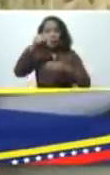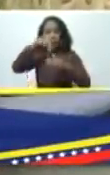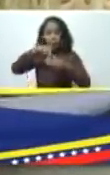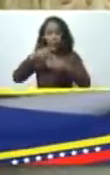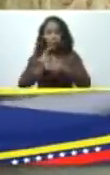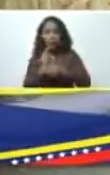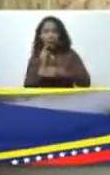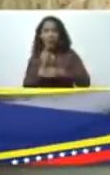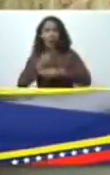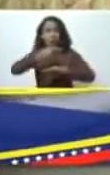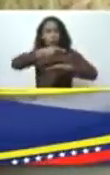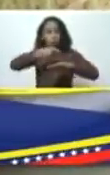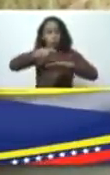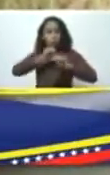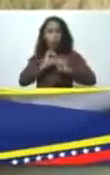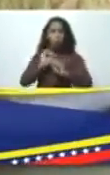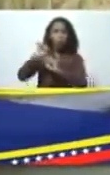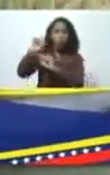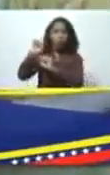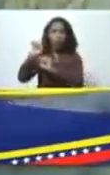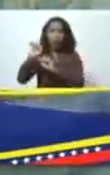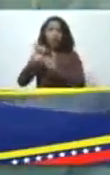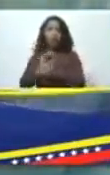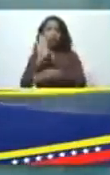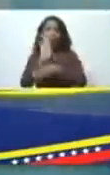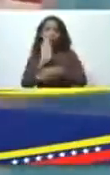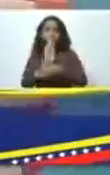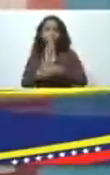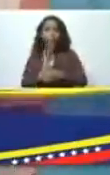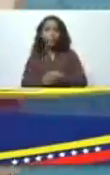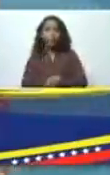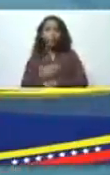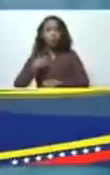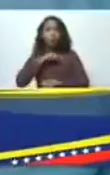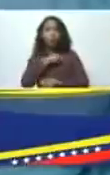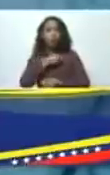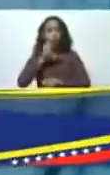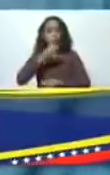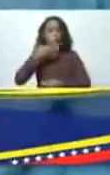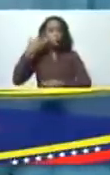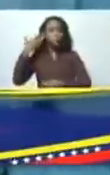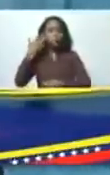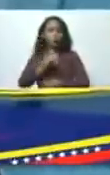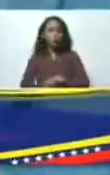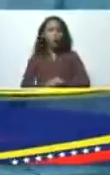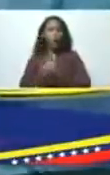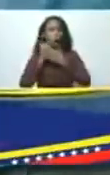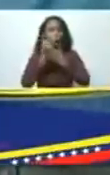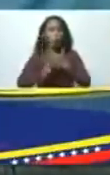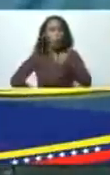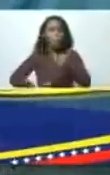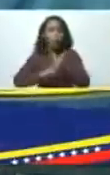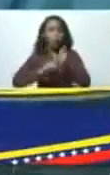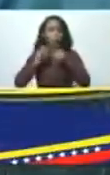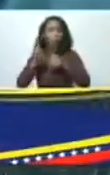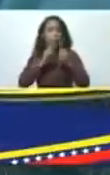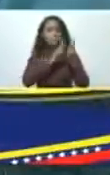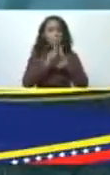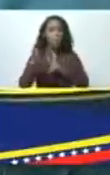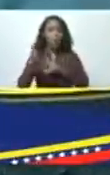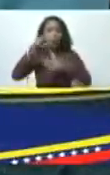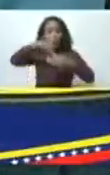el fertilizante, los protectantes. Y para nosotros es un orgullo contribuir con este plan de